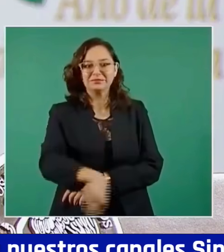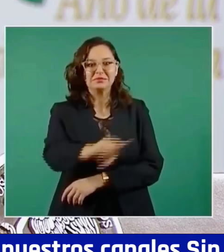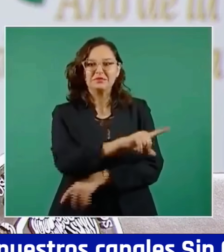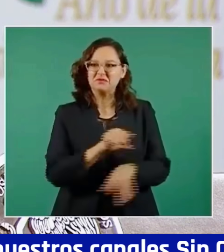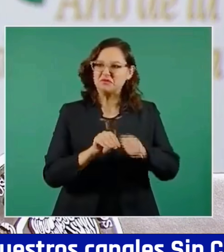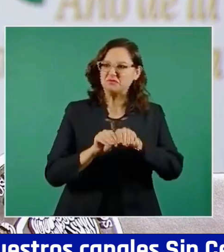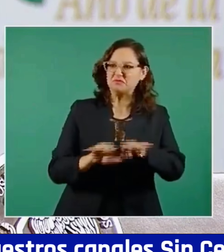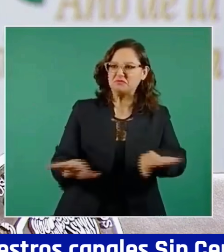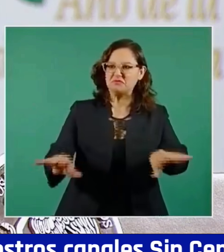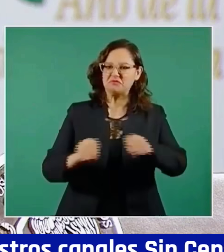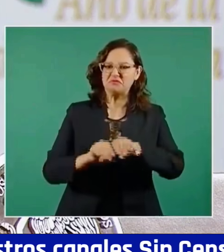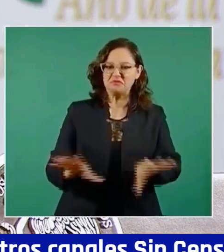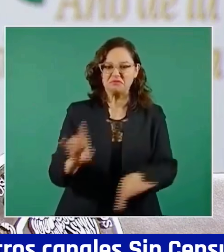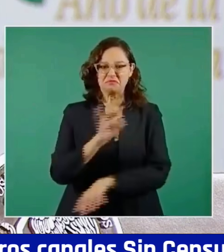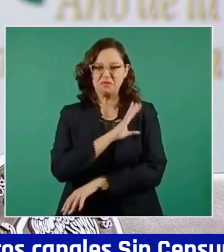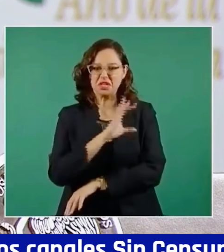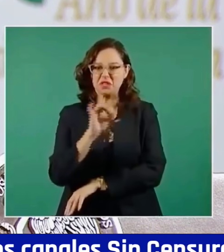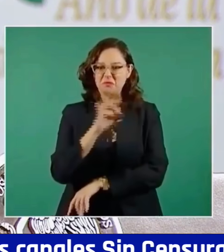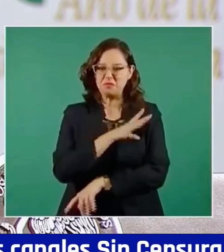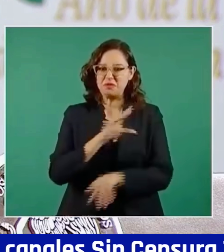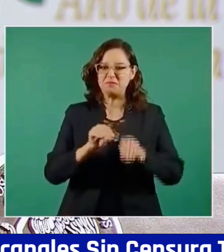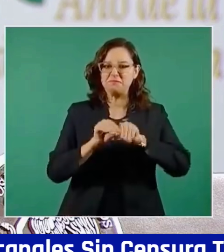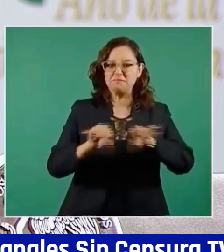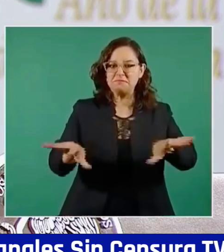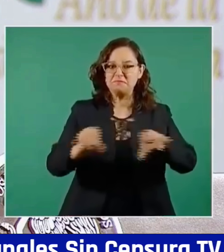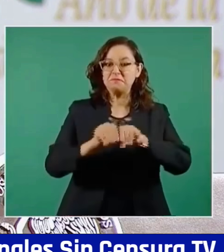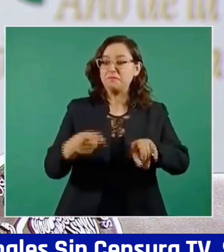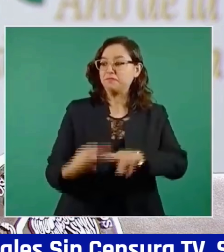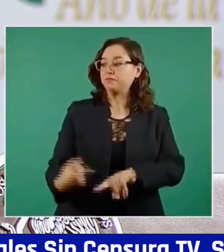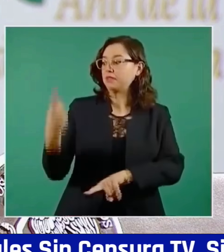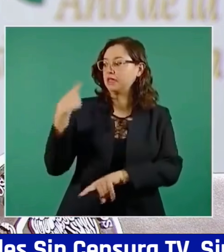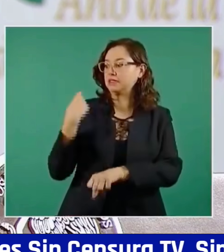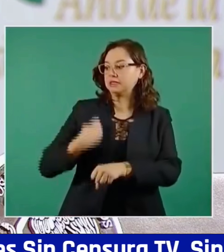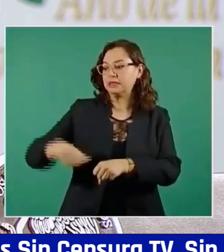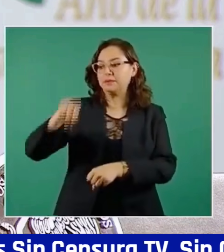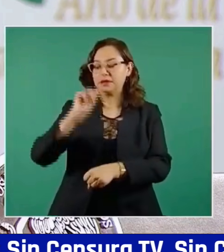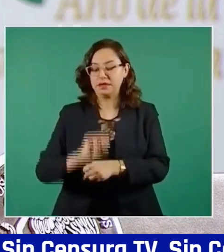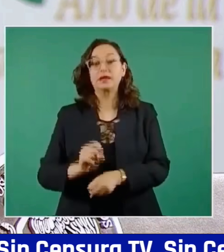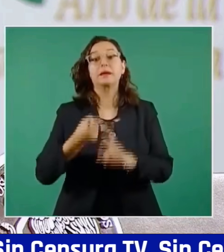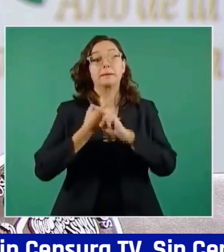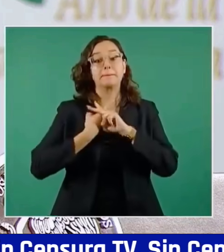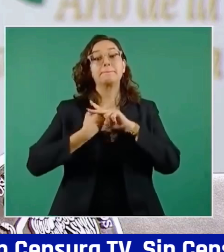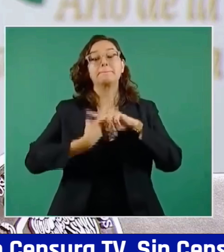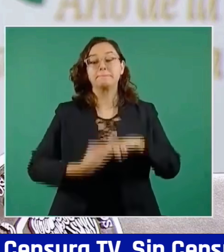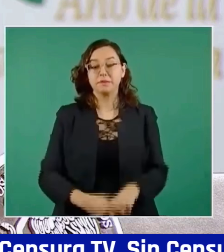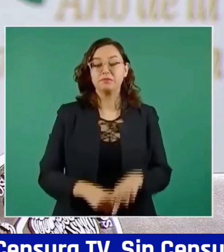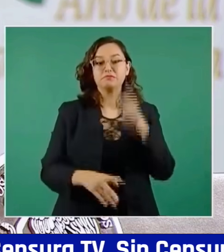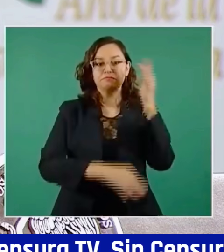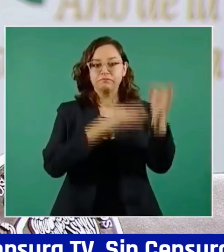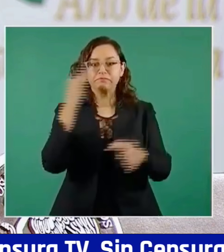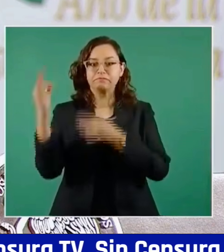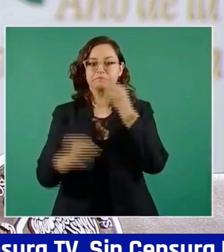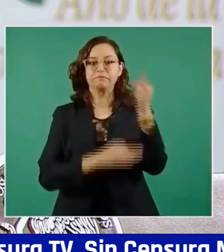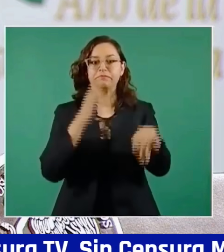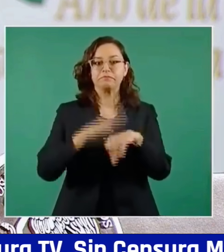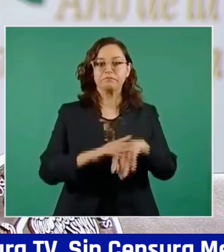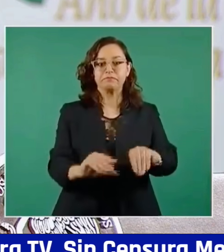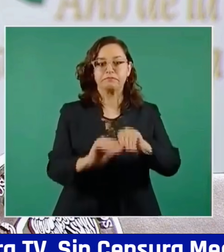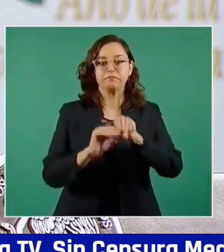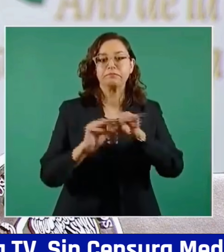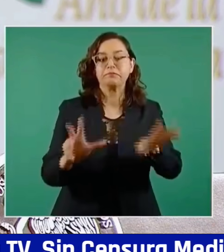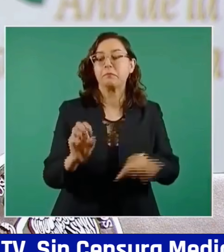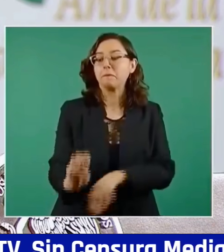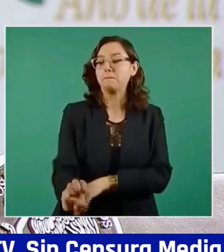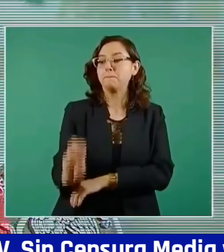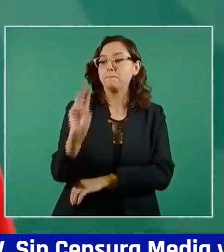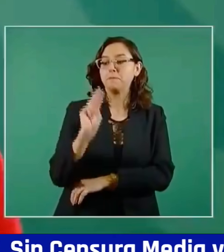comenzó a difundirse información y desinformación sobre los contagios de COVID en menores. El miércoles